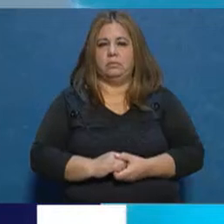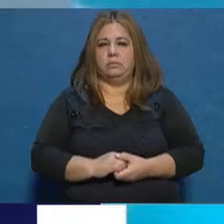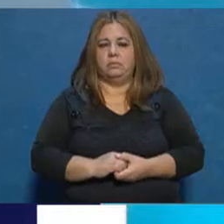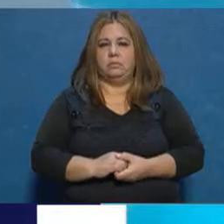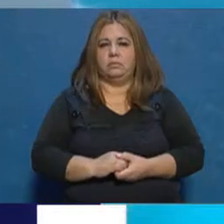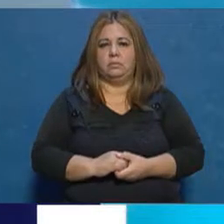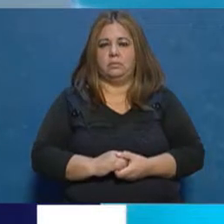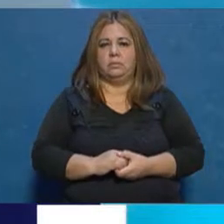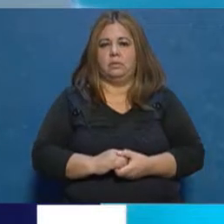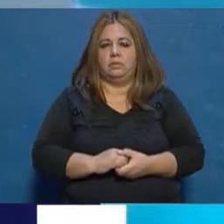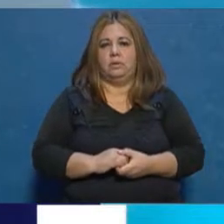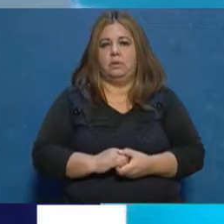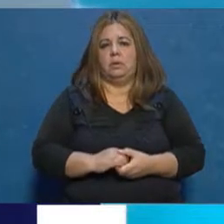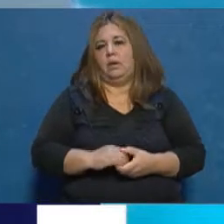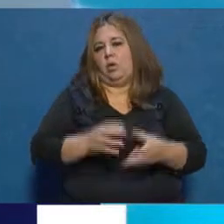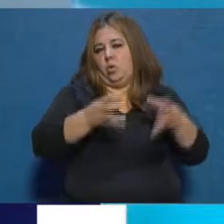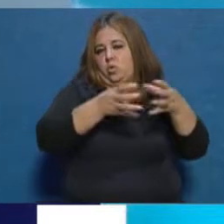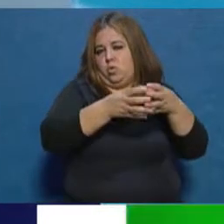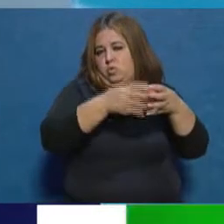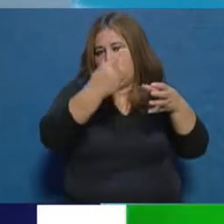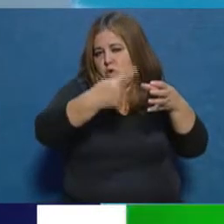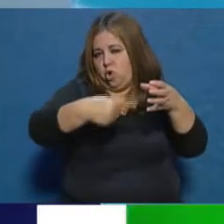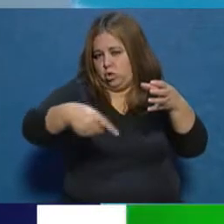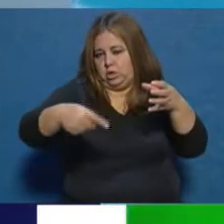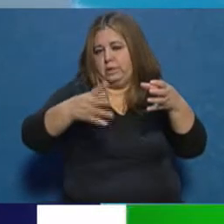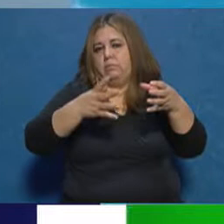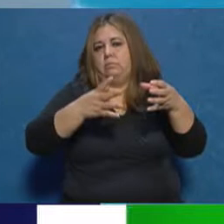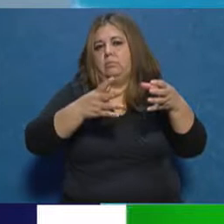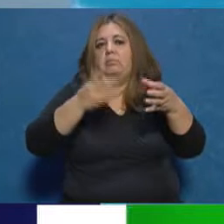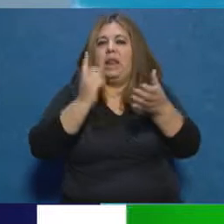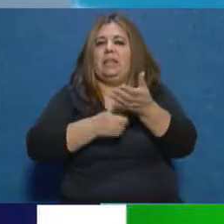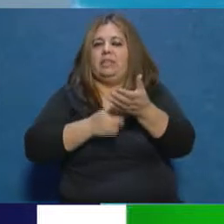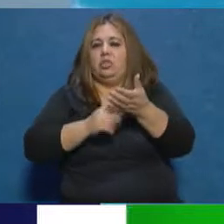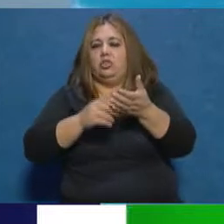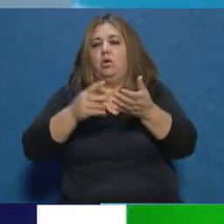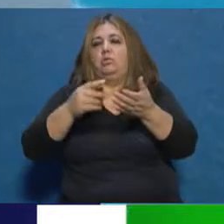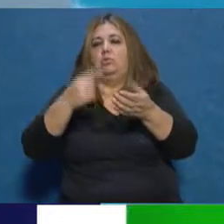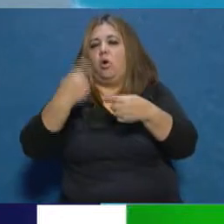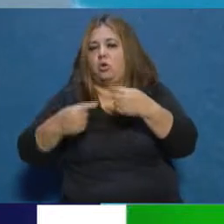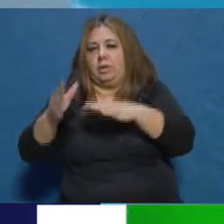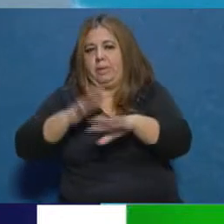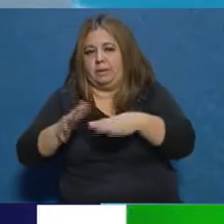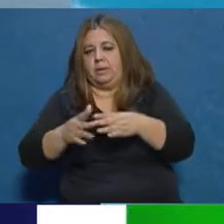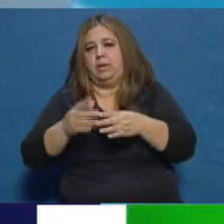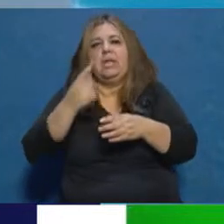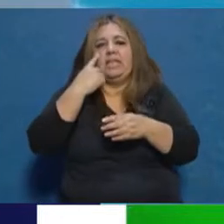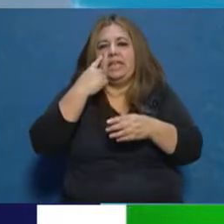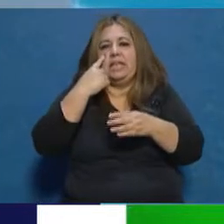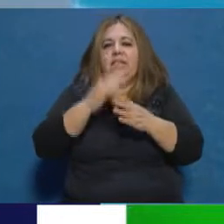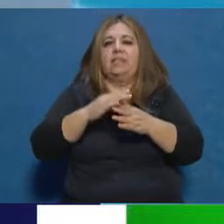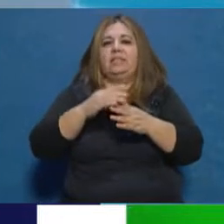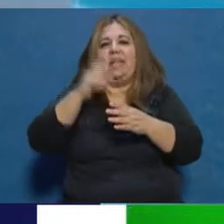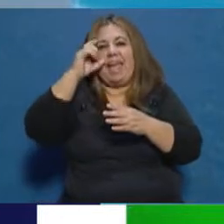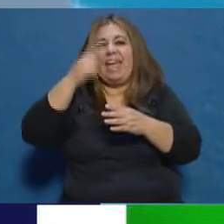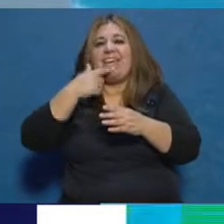Es parte de un paquete de medidas que piden implementar los intendentes del este provincial. Hablamos de San Martín, Junín y Rivadavia. De